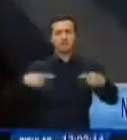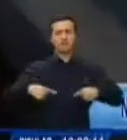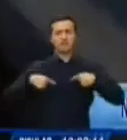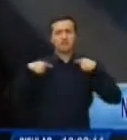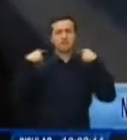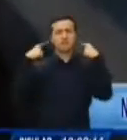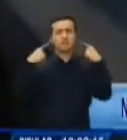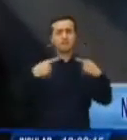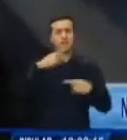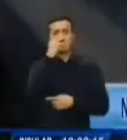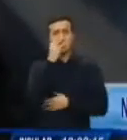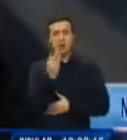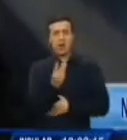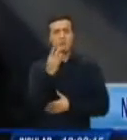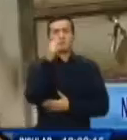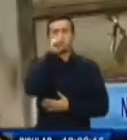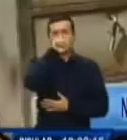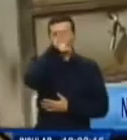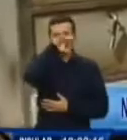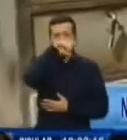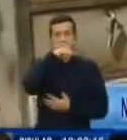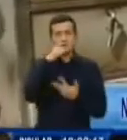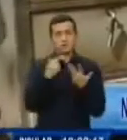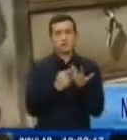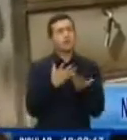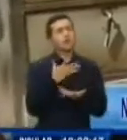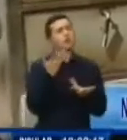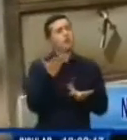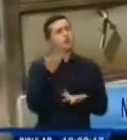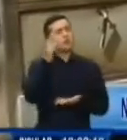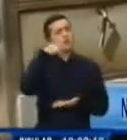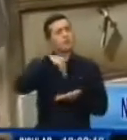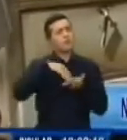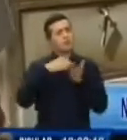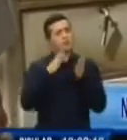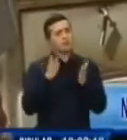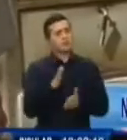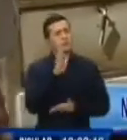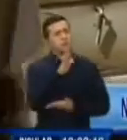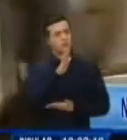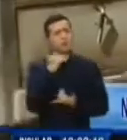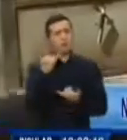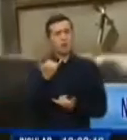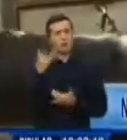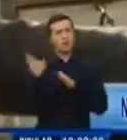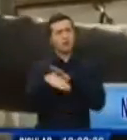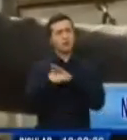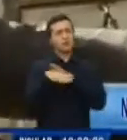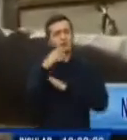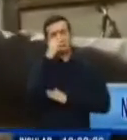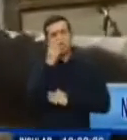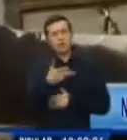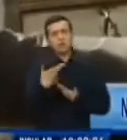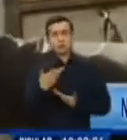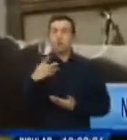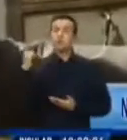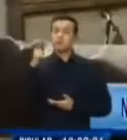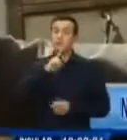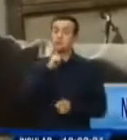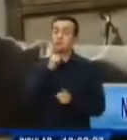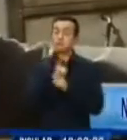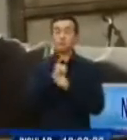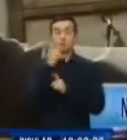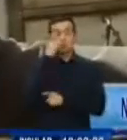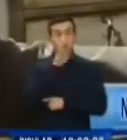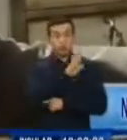y lechones para todos los gustos ángel como manabita termina haciendo pavos en esta temporada viendo la necesidad entre las